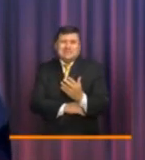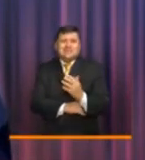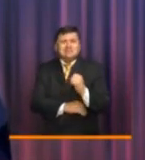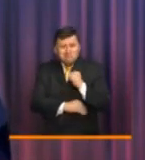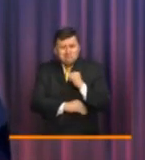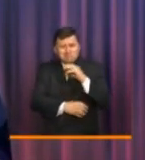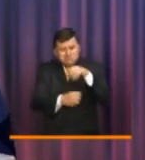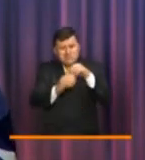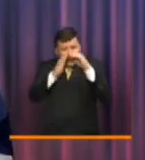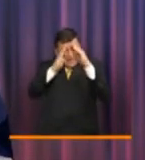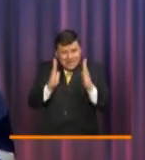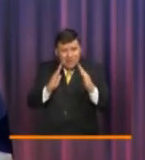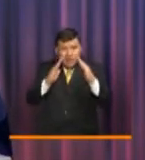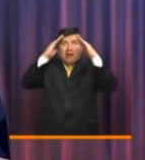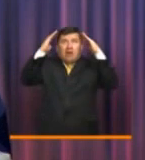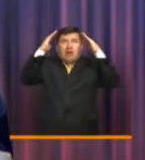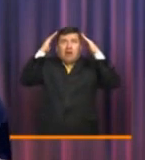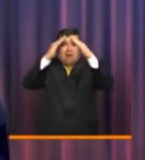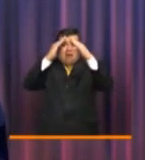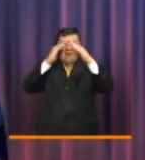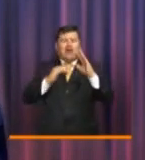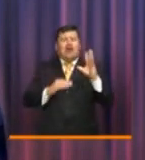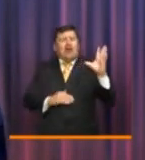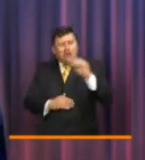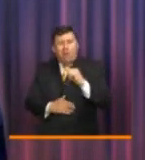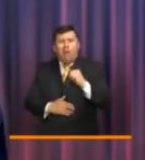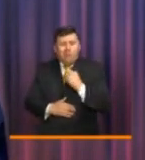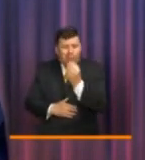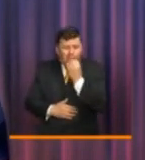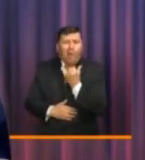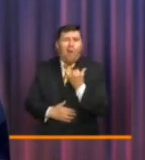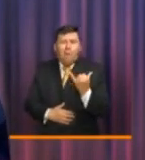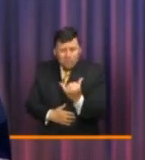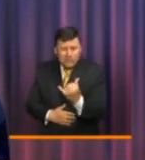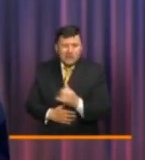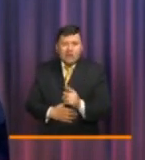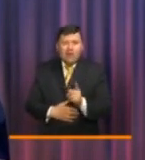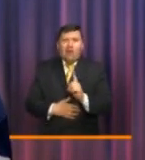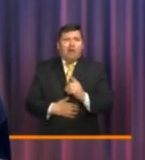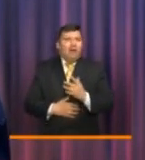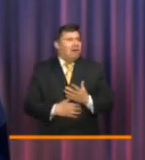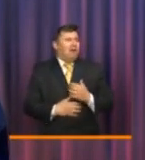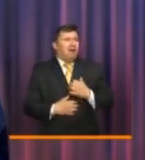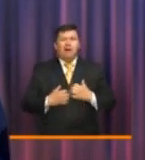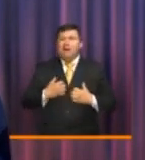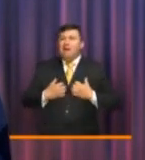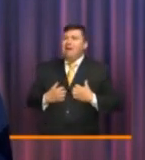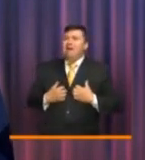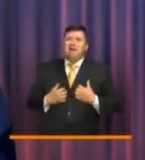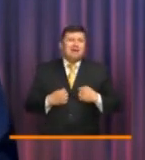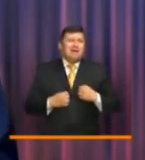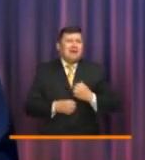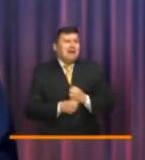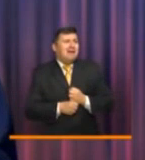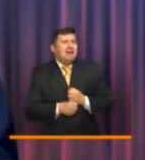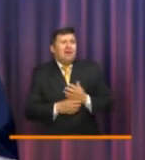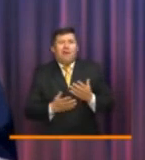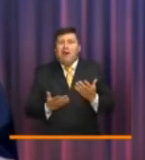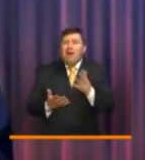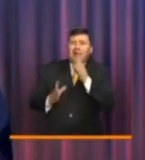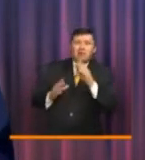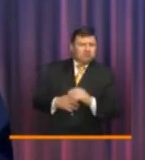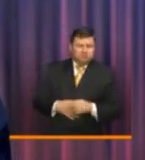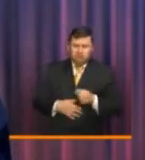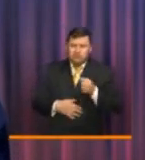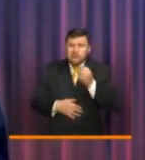techo, todos vamos a tener alimento. Que nadie tenga inquietud por eso. En